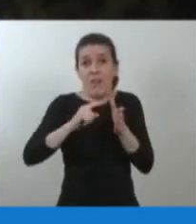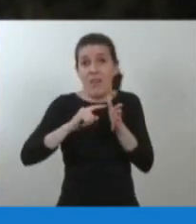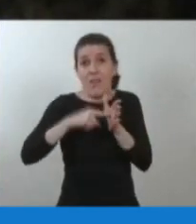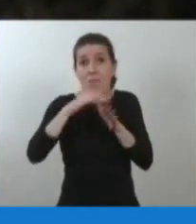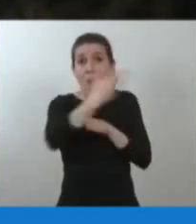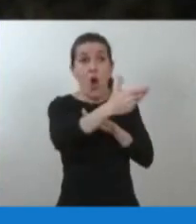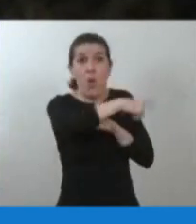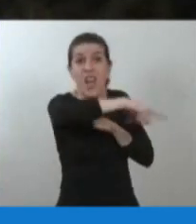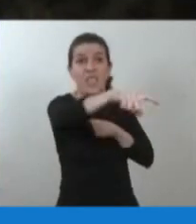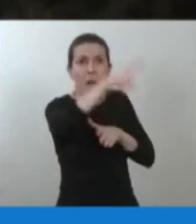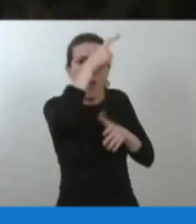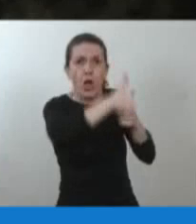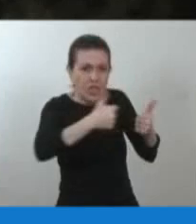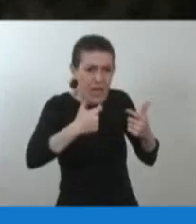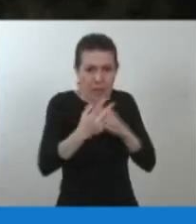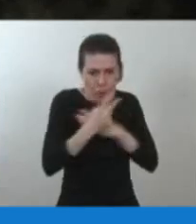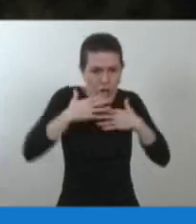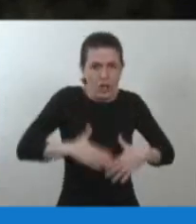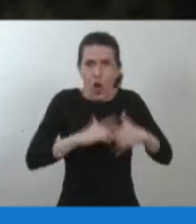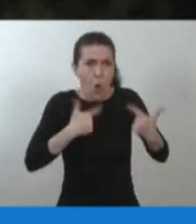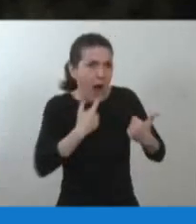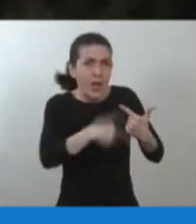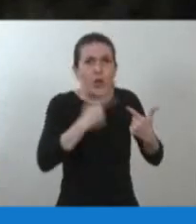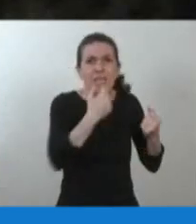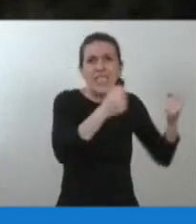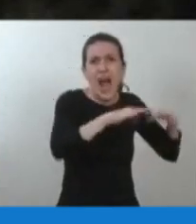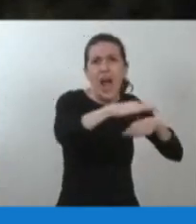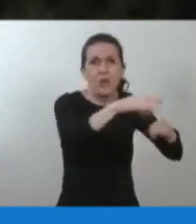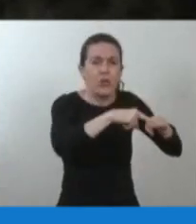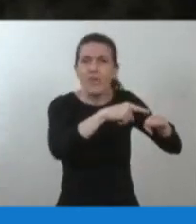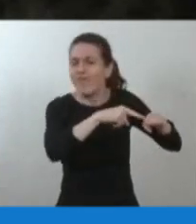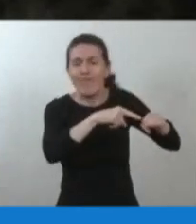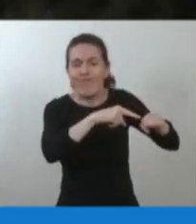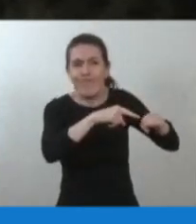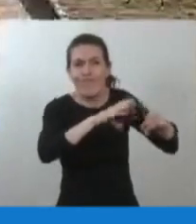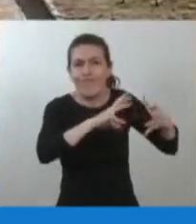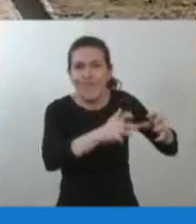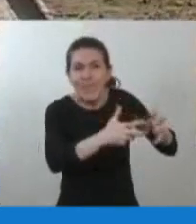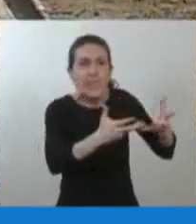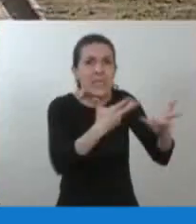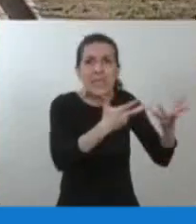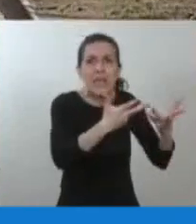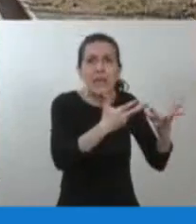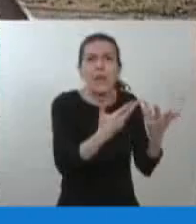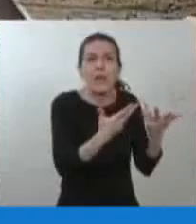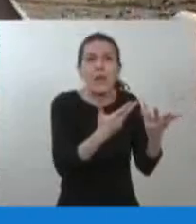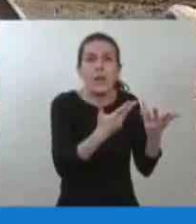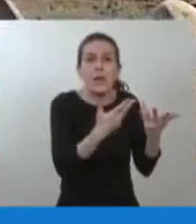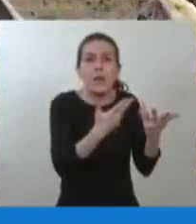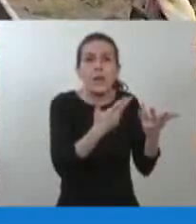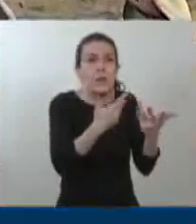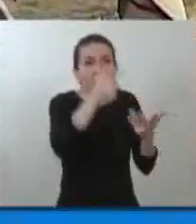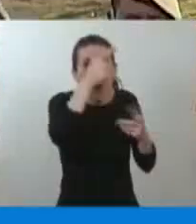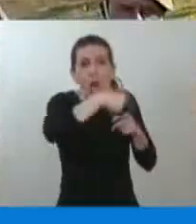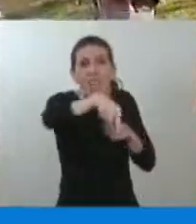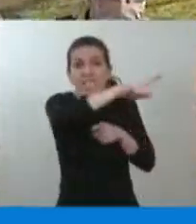no tienen la protección adecuada tener policías que no tienen los móviles adecuados tener policías que no